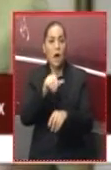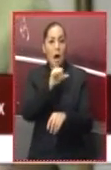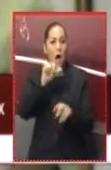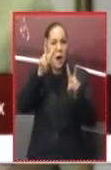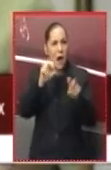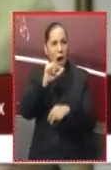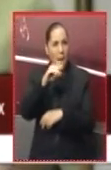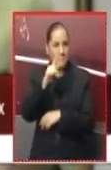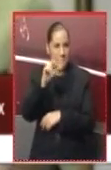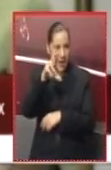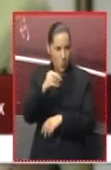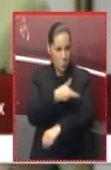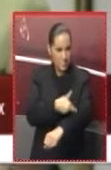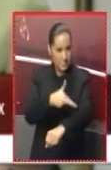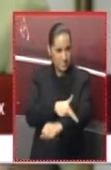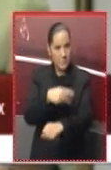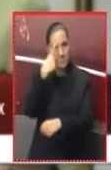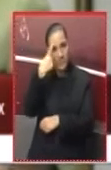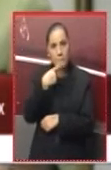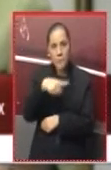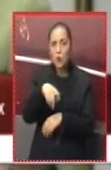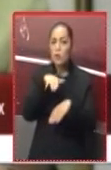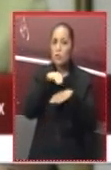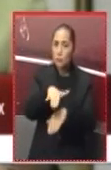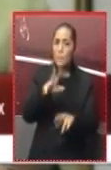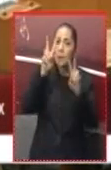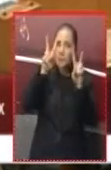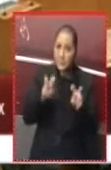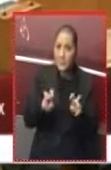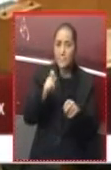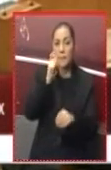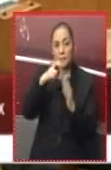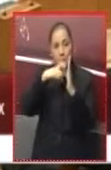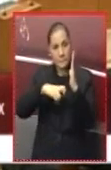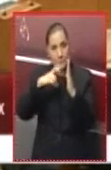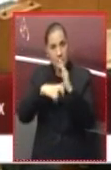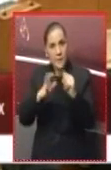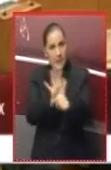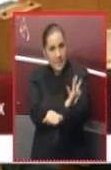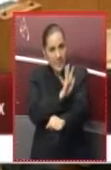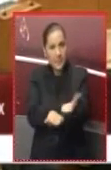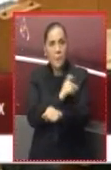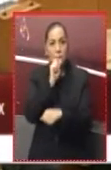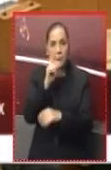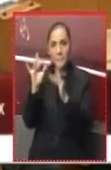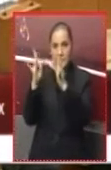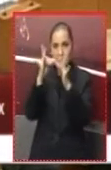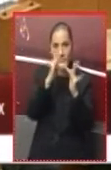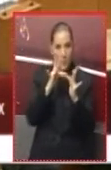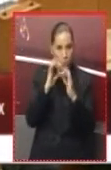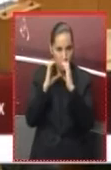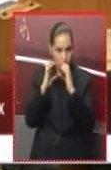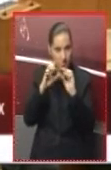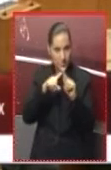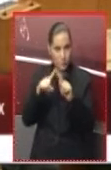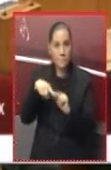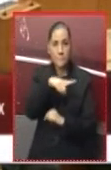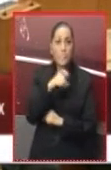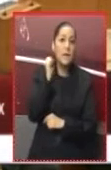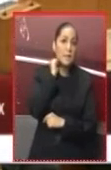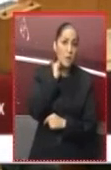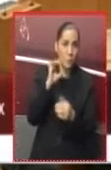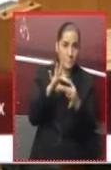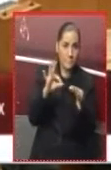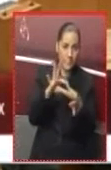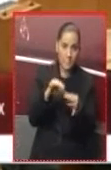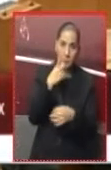meses, que tienen que ver con la reforma energética y de telecomunicaciones. La senadora se refirió a su actuación como titular de la